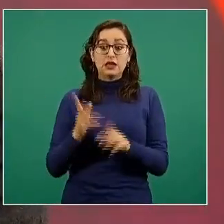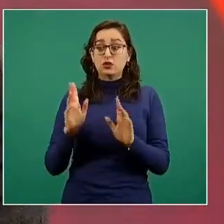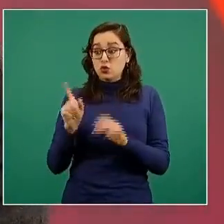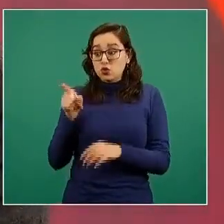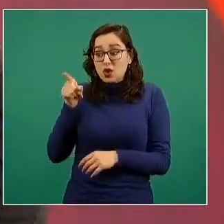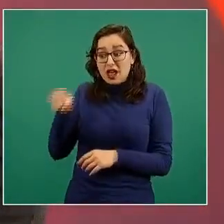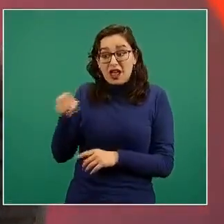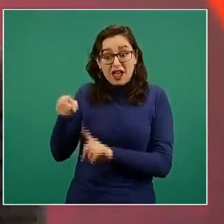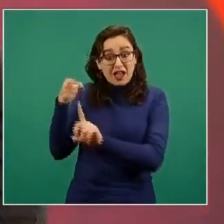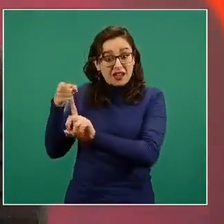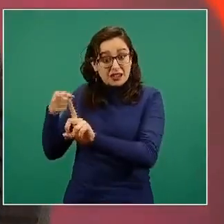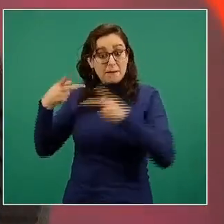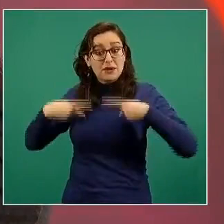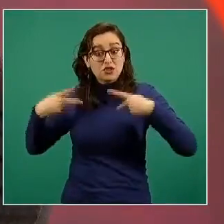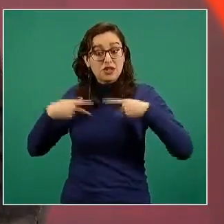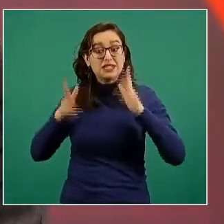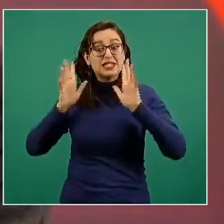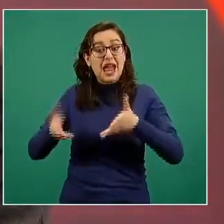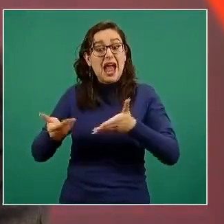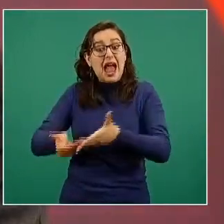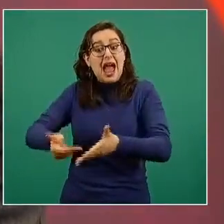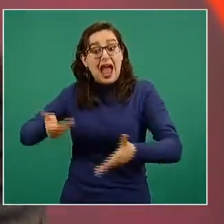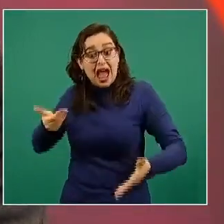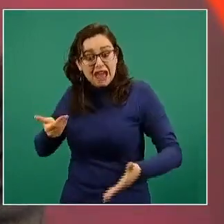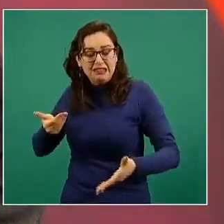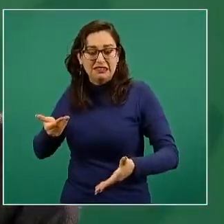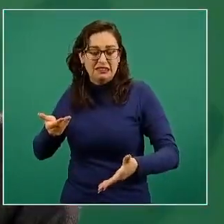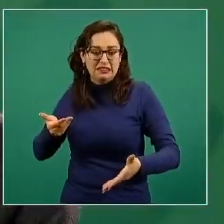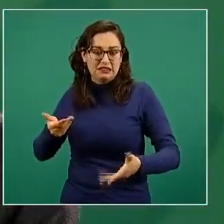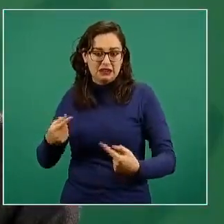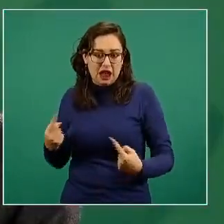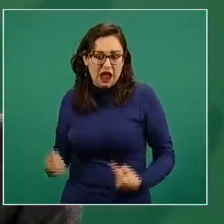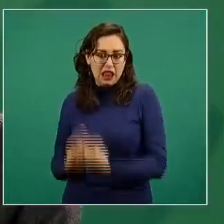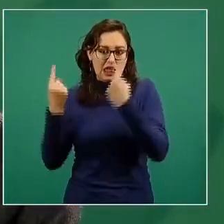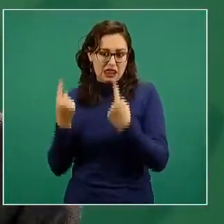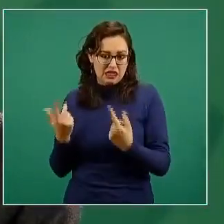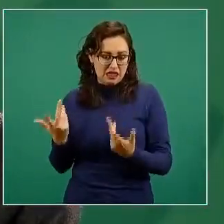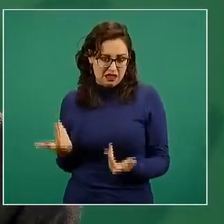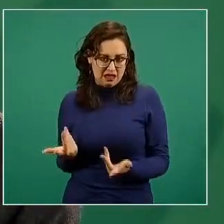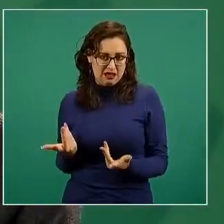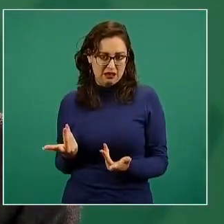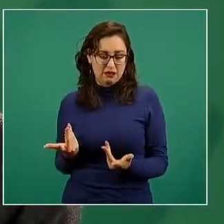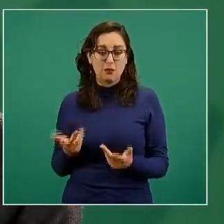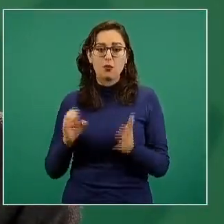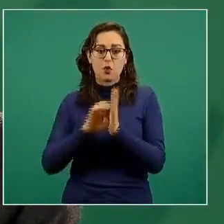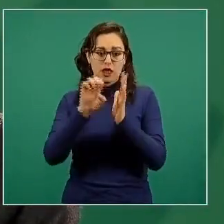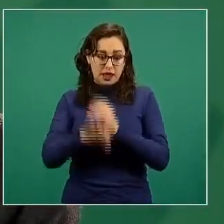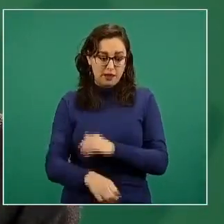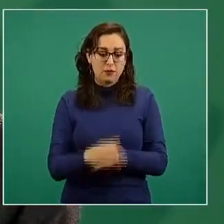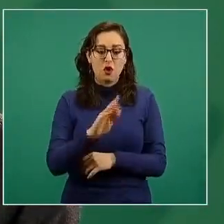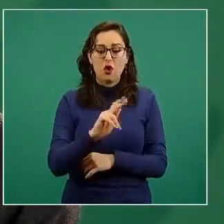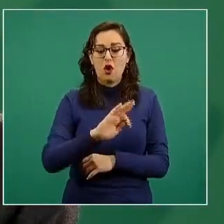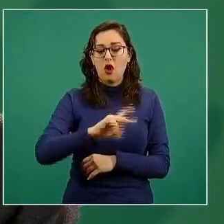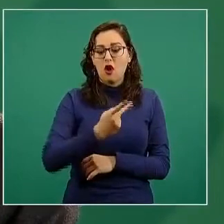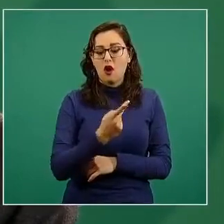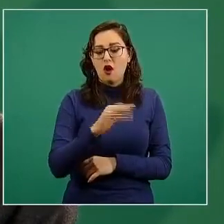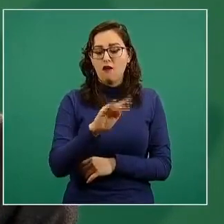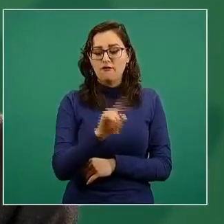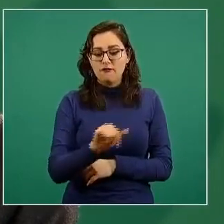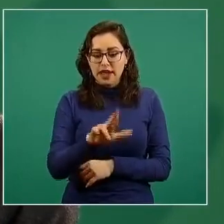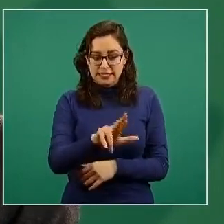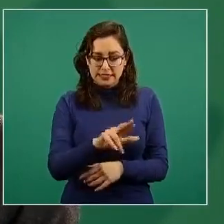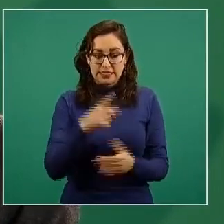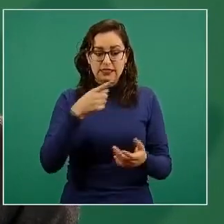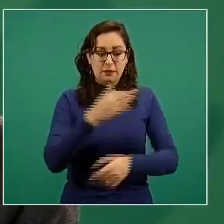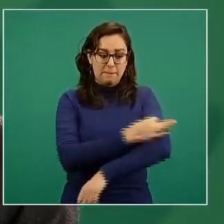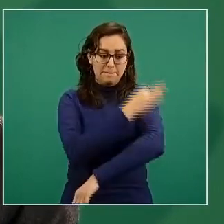que ver con la molécula, con la composición química del producto. En el caso de la vacuna de Pfizer-BioNTech, como el propio Pfizer